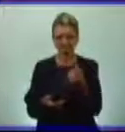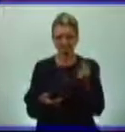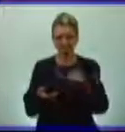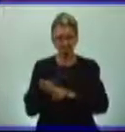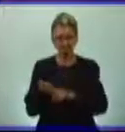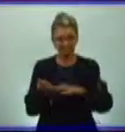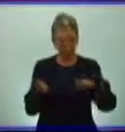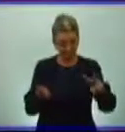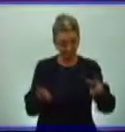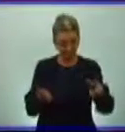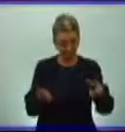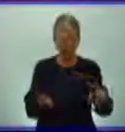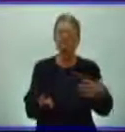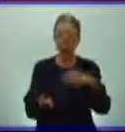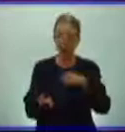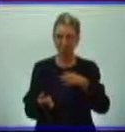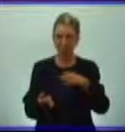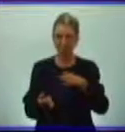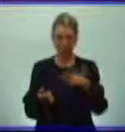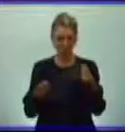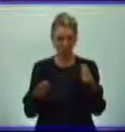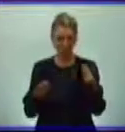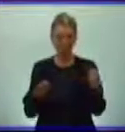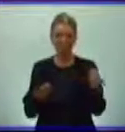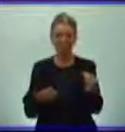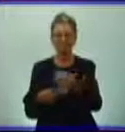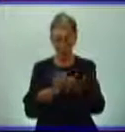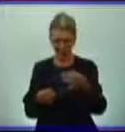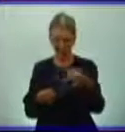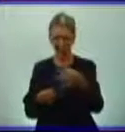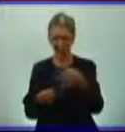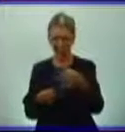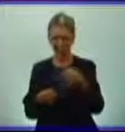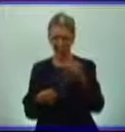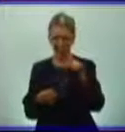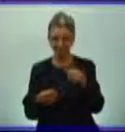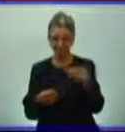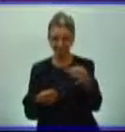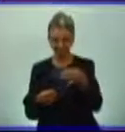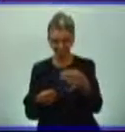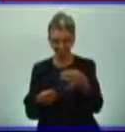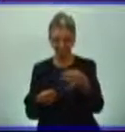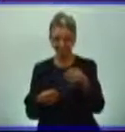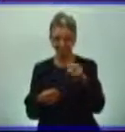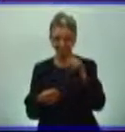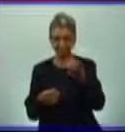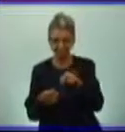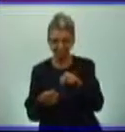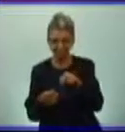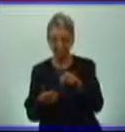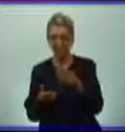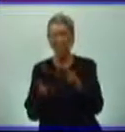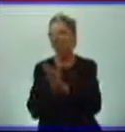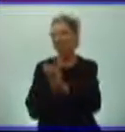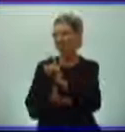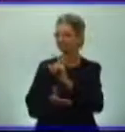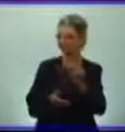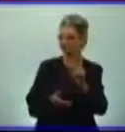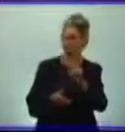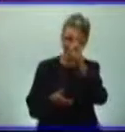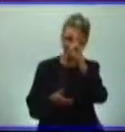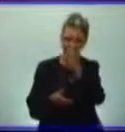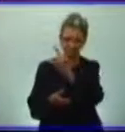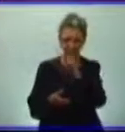En cada provincia, como ya lo habíamos mencionado, existen municipios. En estos municipios encontramos escuelas,